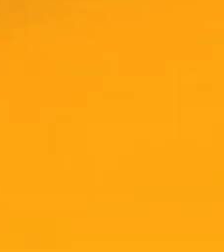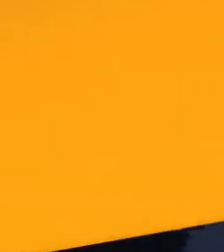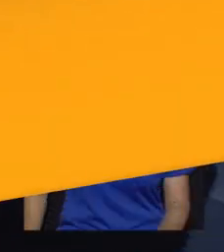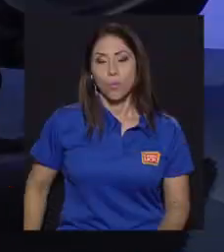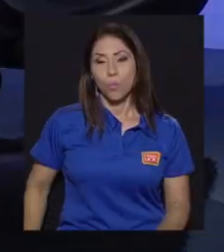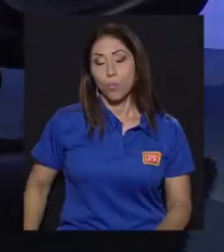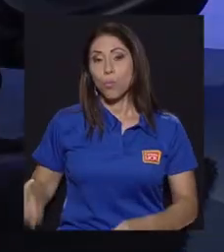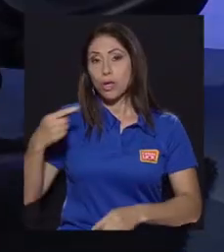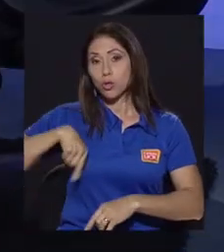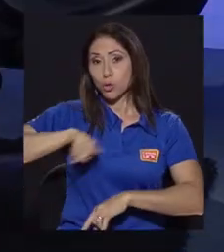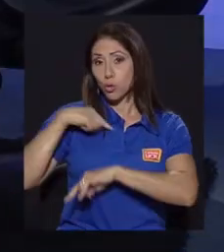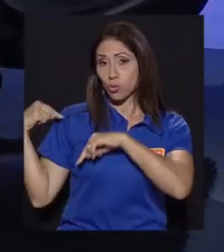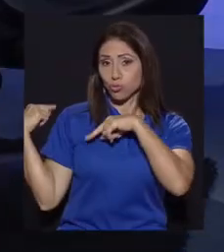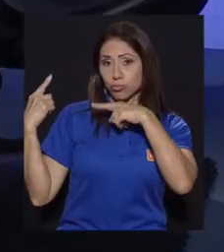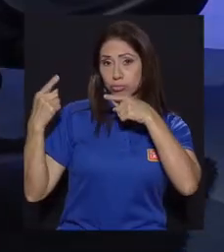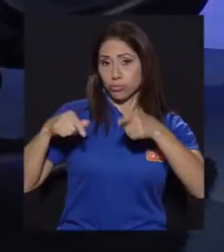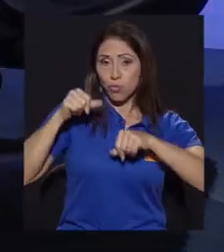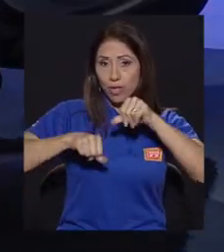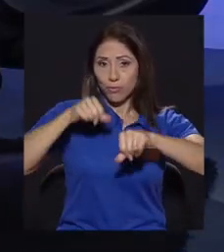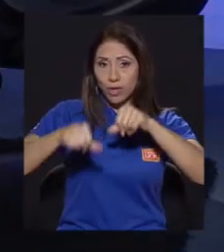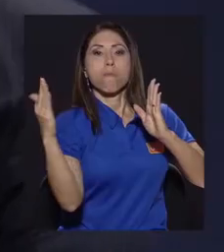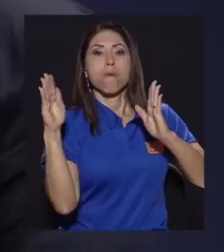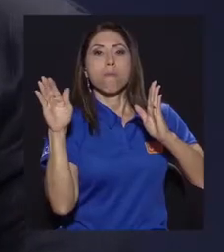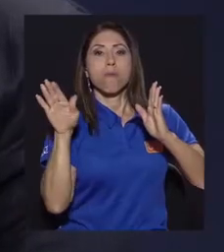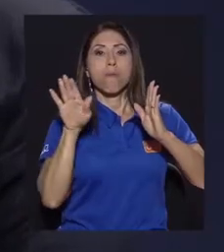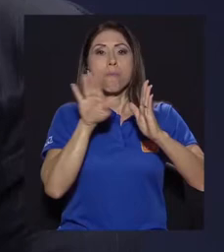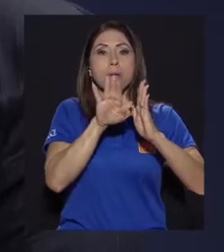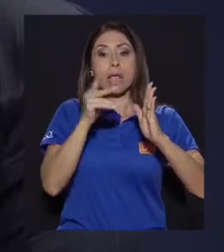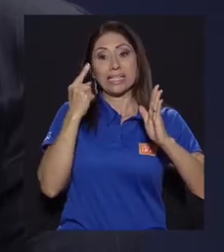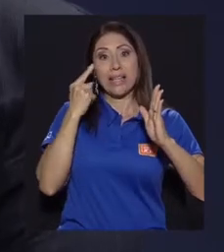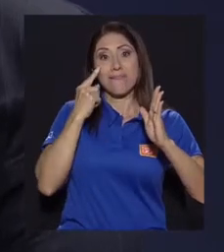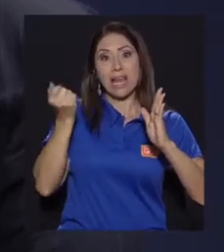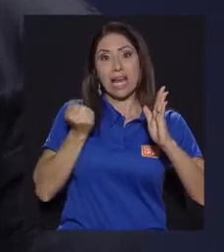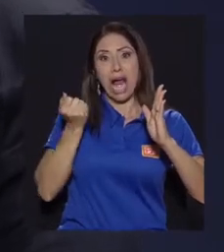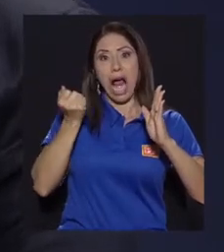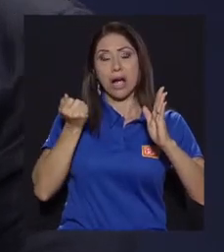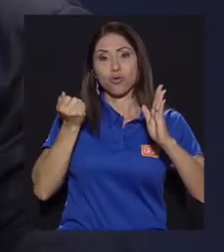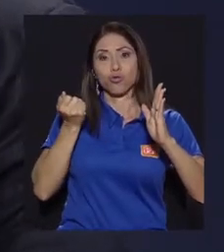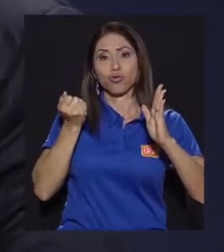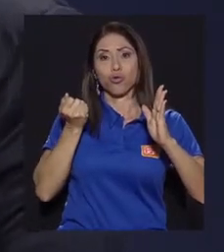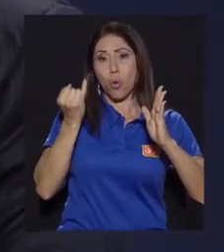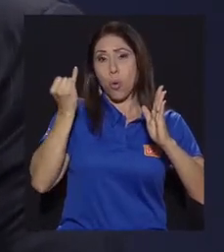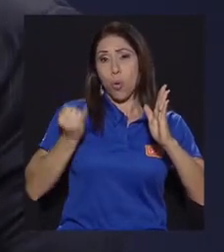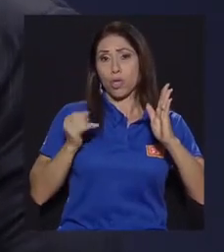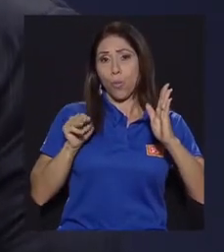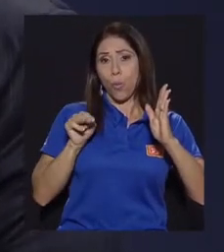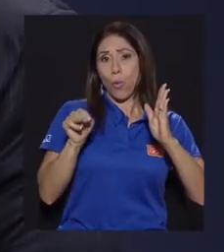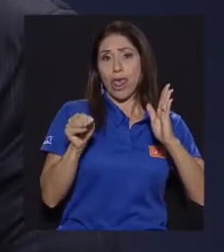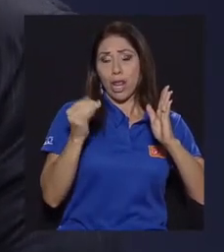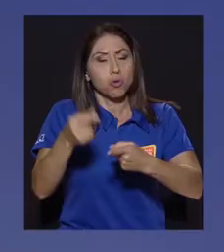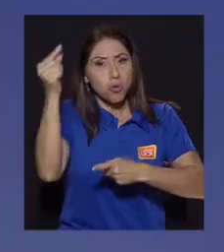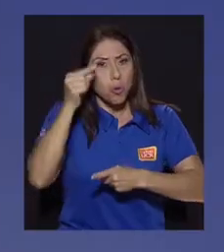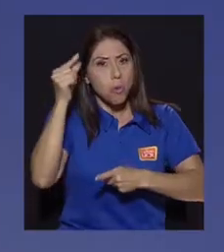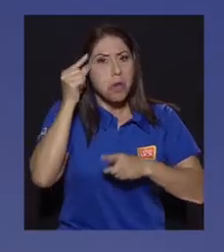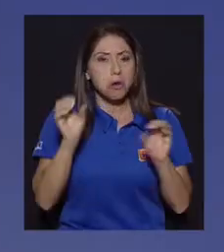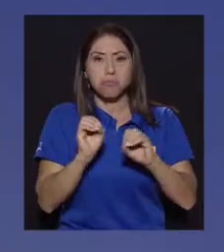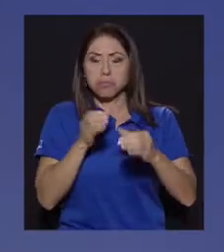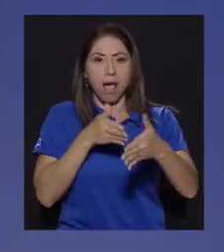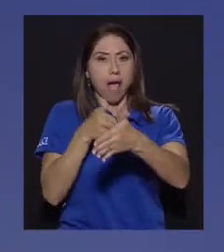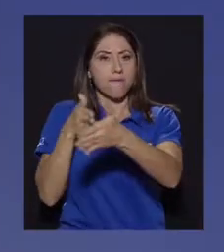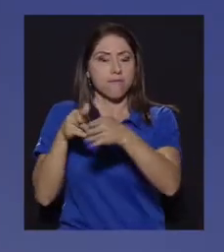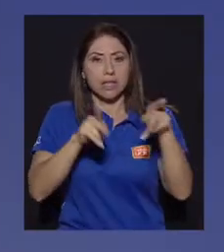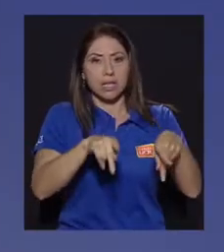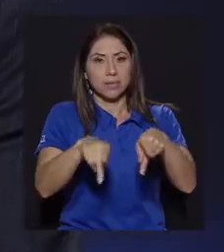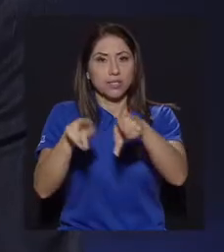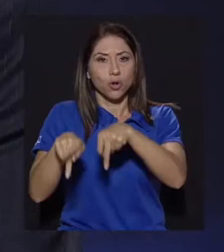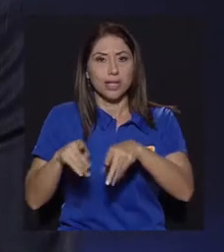Canal UCR se complace en presentarle un programa especial con Armando Vargas, destacado comunicador, escritor y político, para conversar